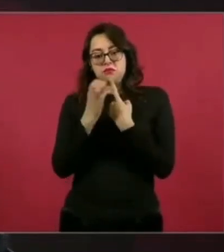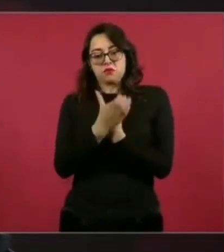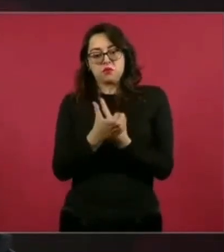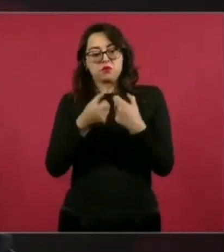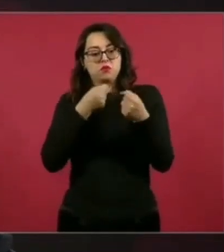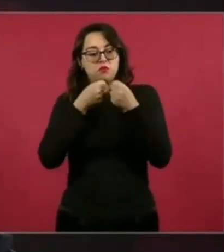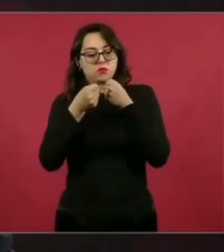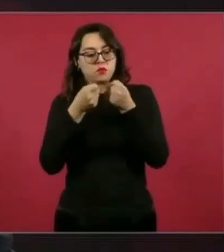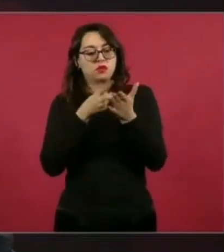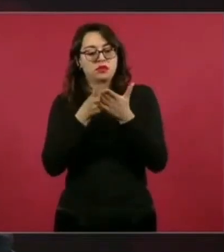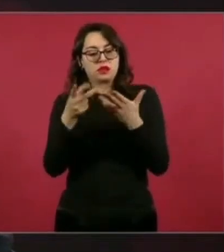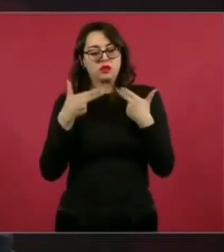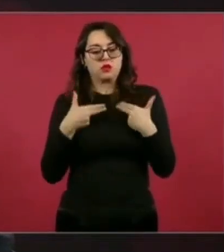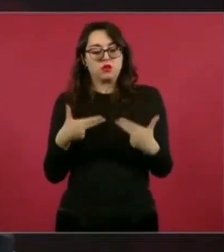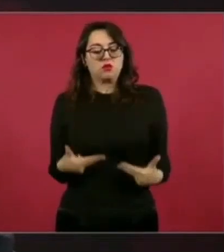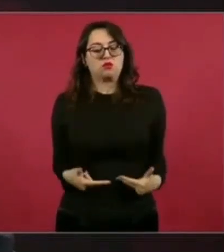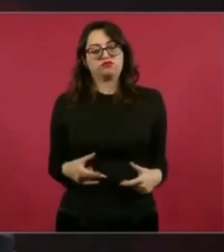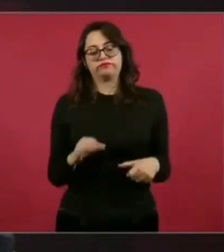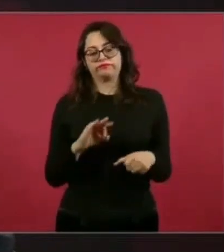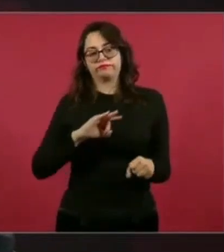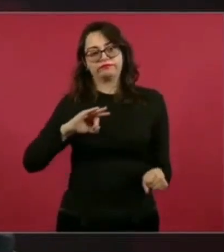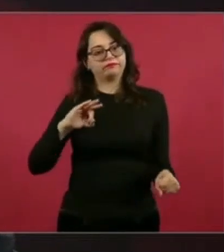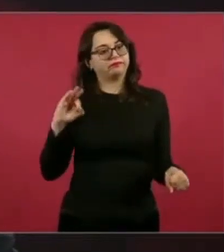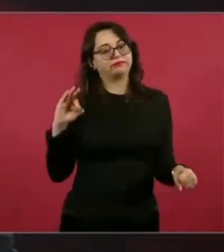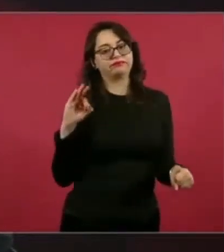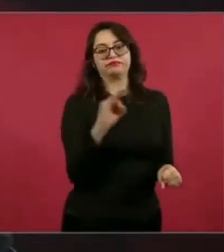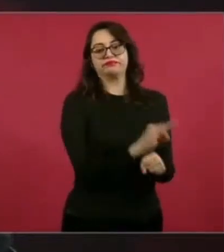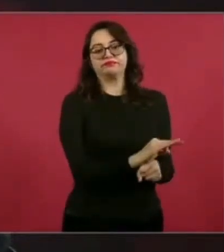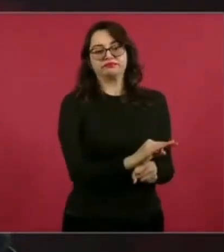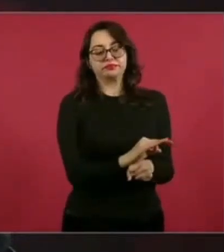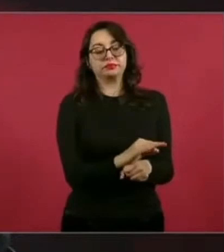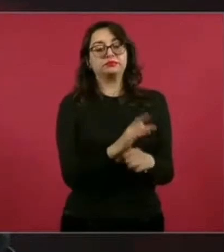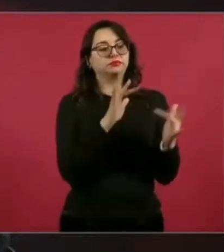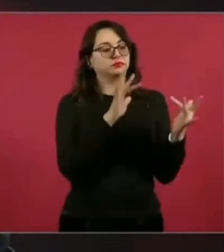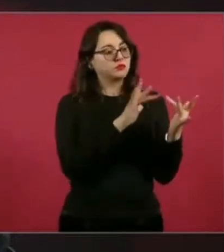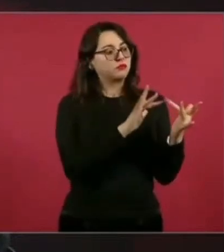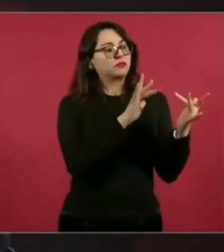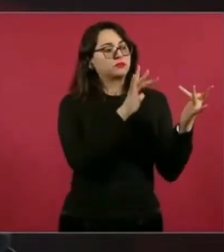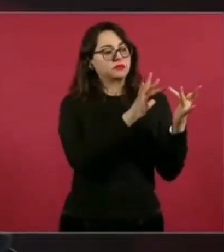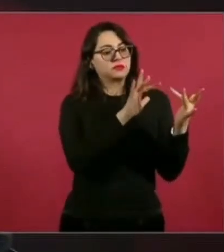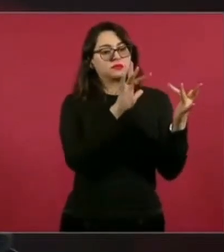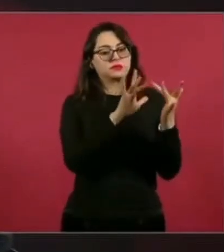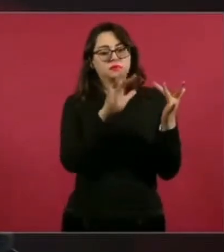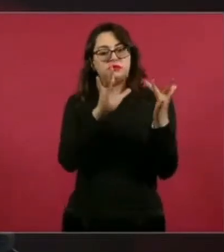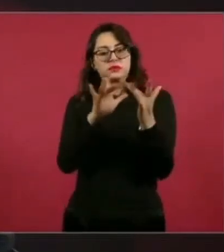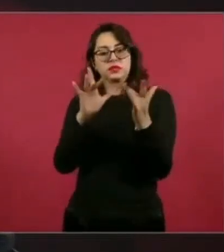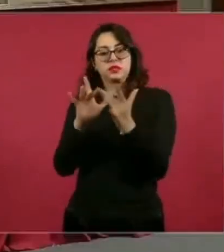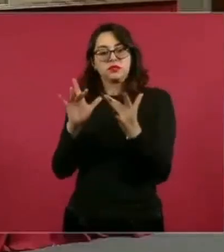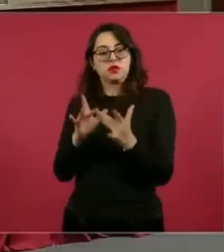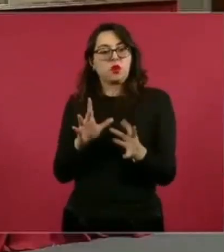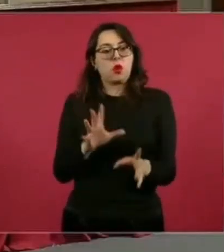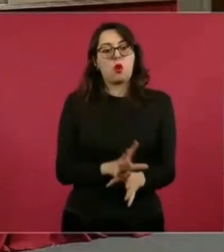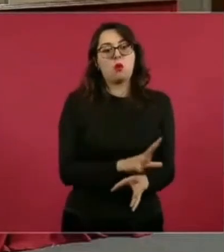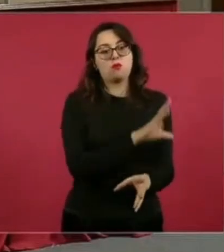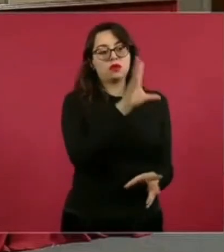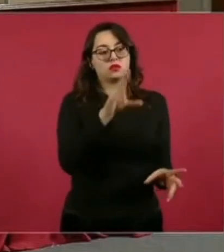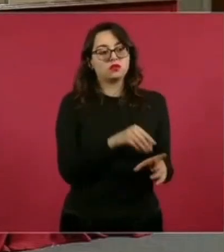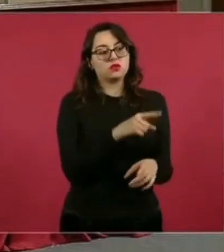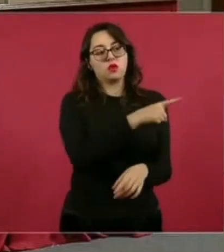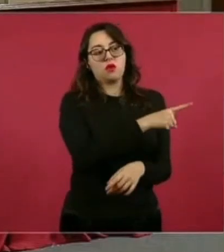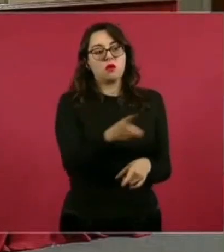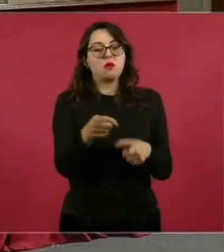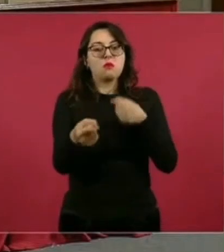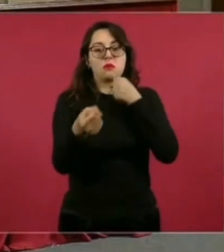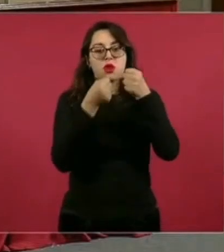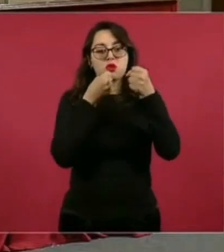Protección a Periodistas y Defensores de Derechos Humanos ha tenido comunicación con las personas